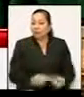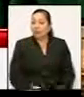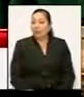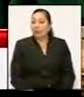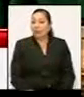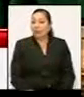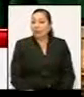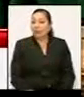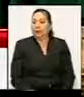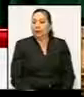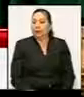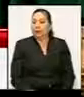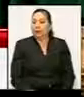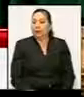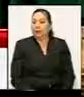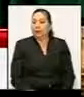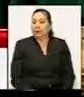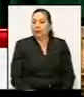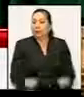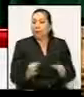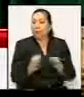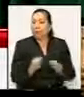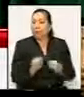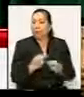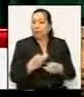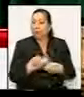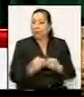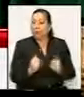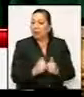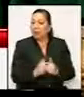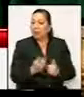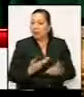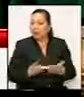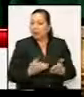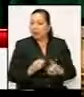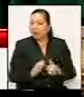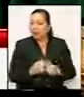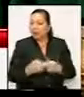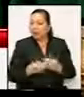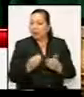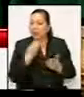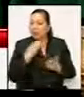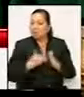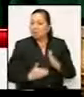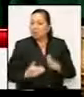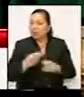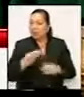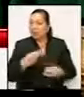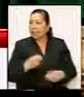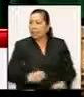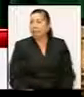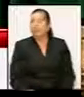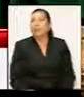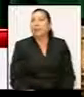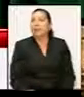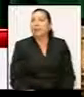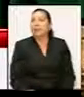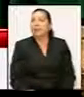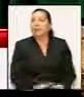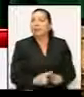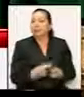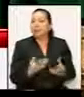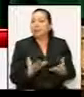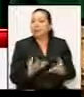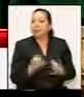el Mercado de Unión y Dignidad, justamente de promoción del consumo de productos altos en hierro. Esos eventos que los